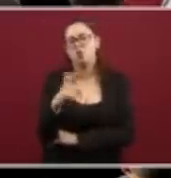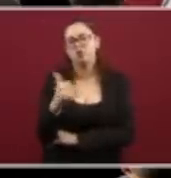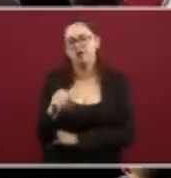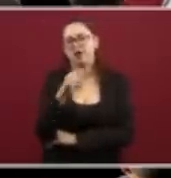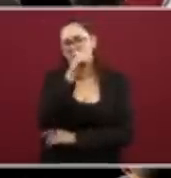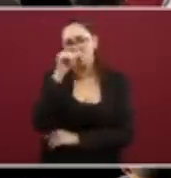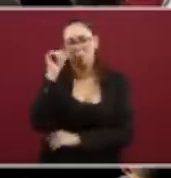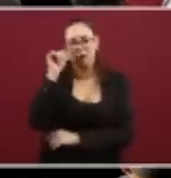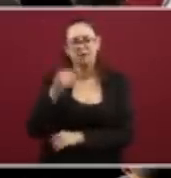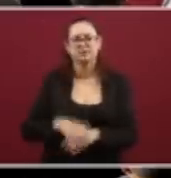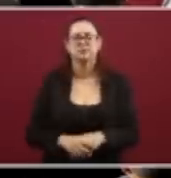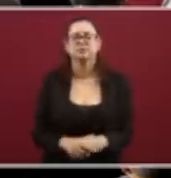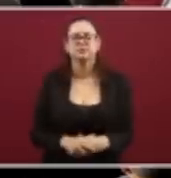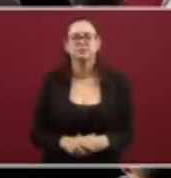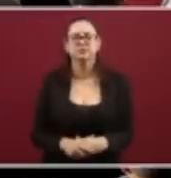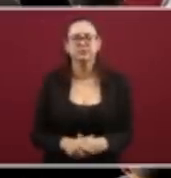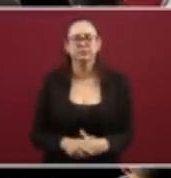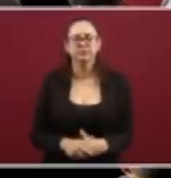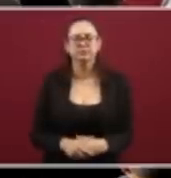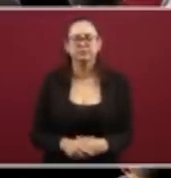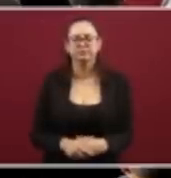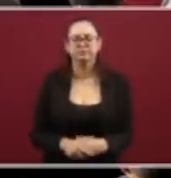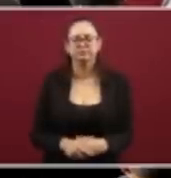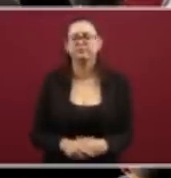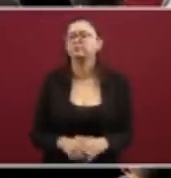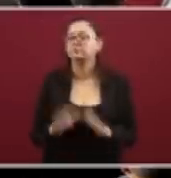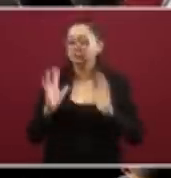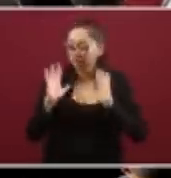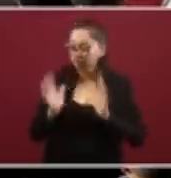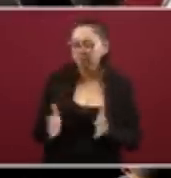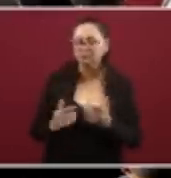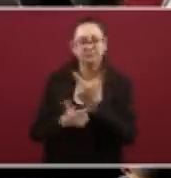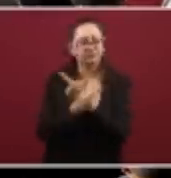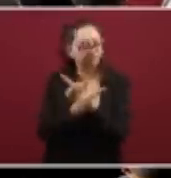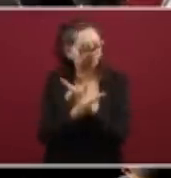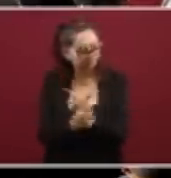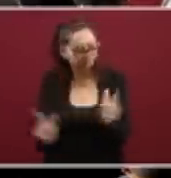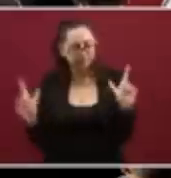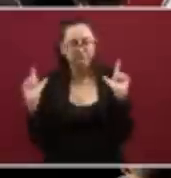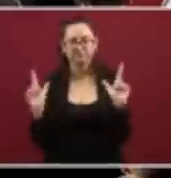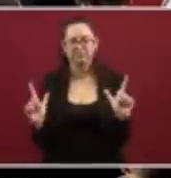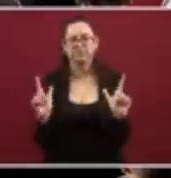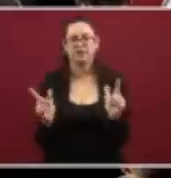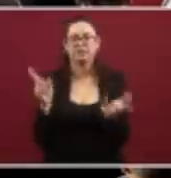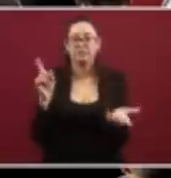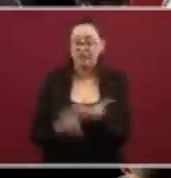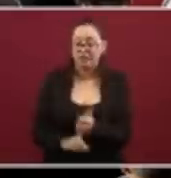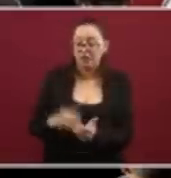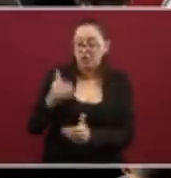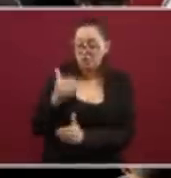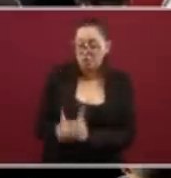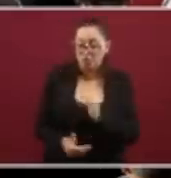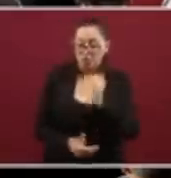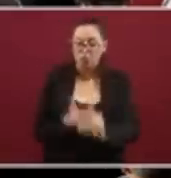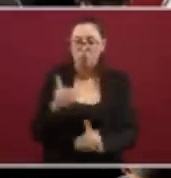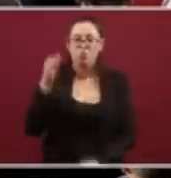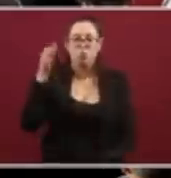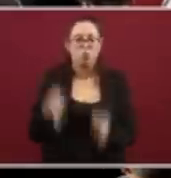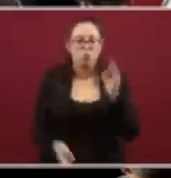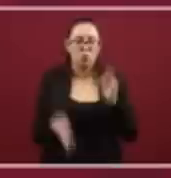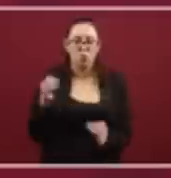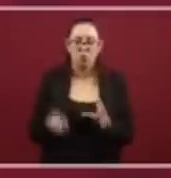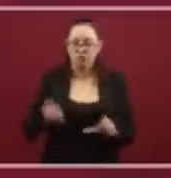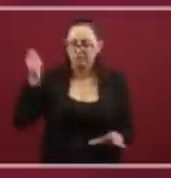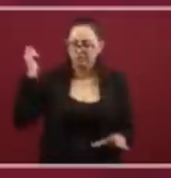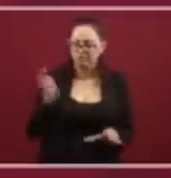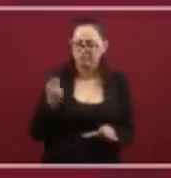esa liberación fue el resultado de un proceso en donde la propia juez resolvió que